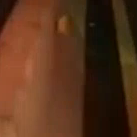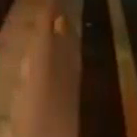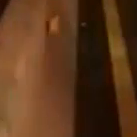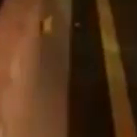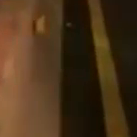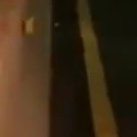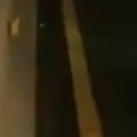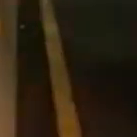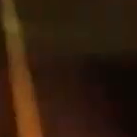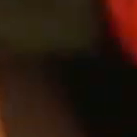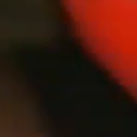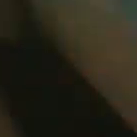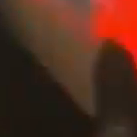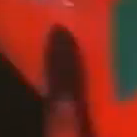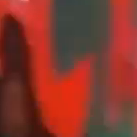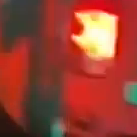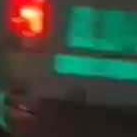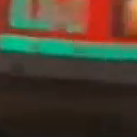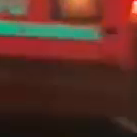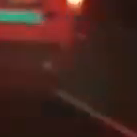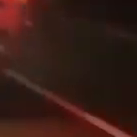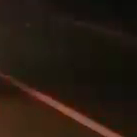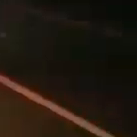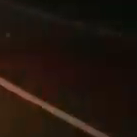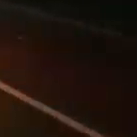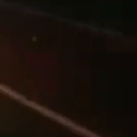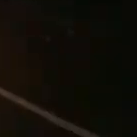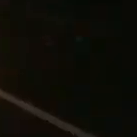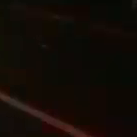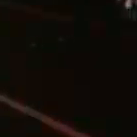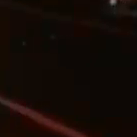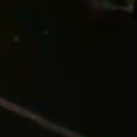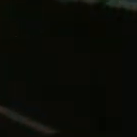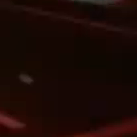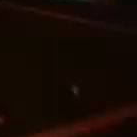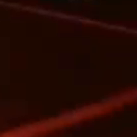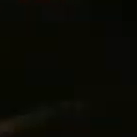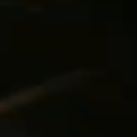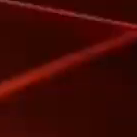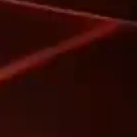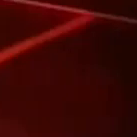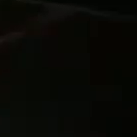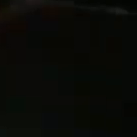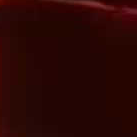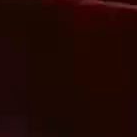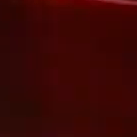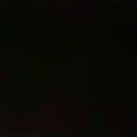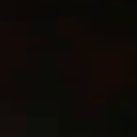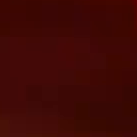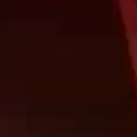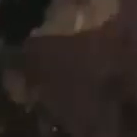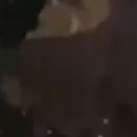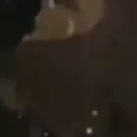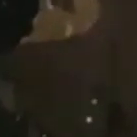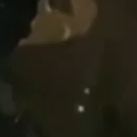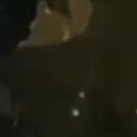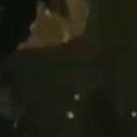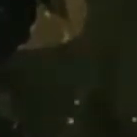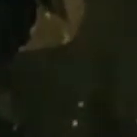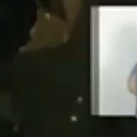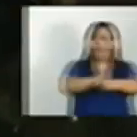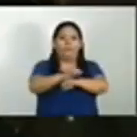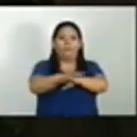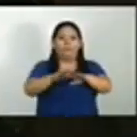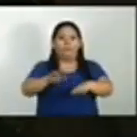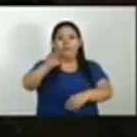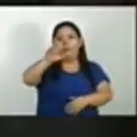437 conductores fallecidos por diversas causas en siniestros viales es lo que reporta el Observatorio Nacional de Seguridad Vial hasta el 30 de agosto. Según